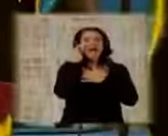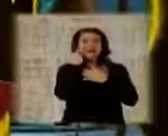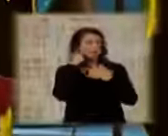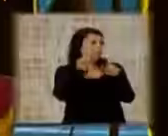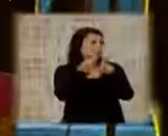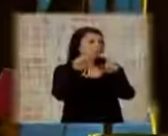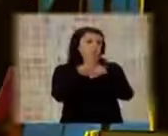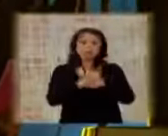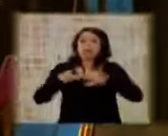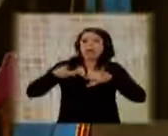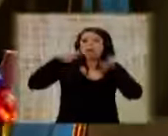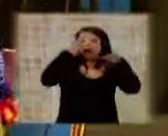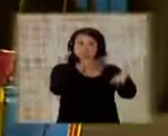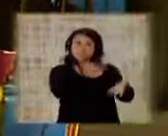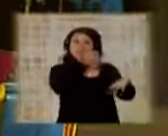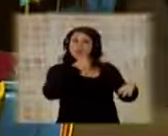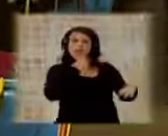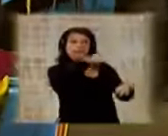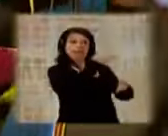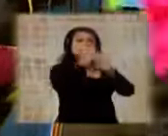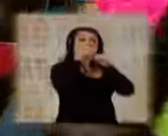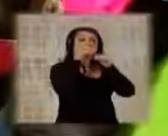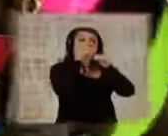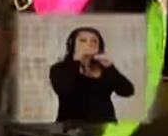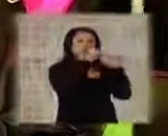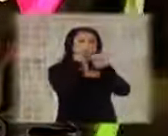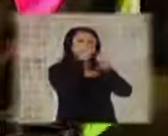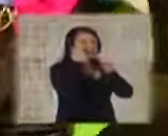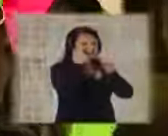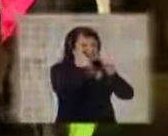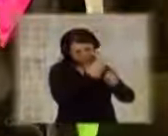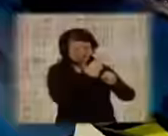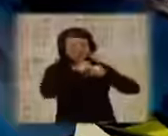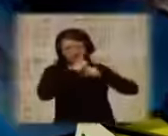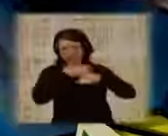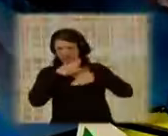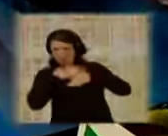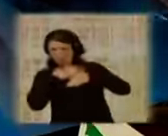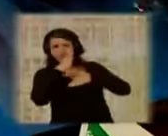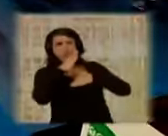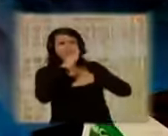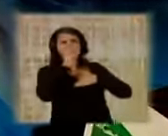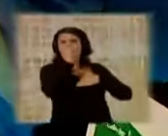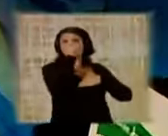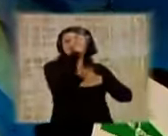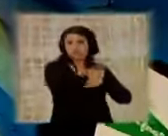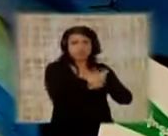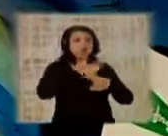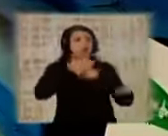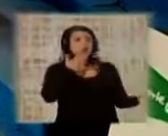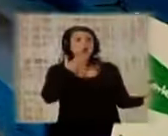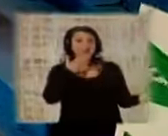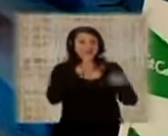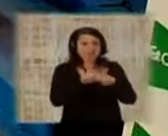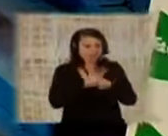en un ratillo me enseña a tocar el mío. Pues pasan los años y con la edad, cuanto más lo toco me